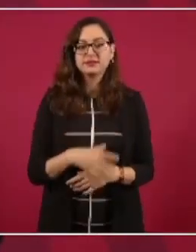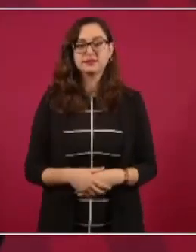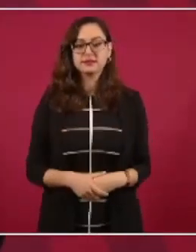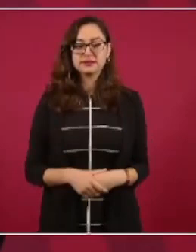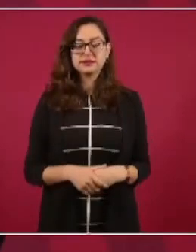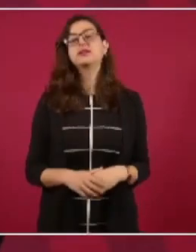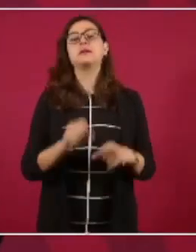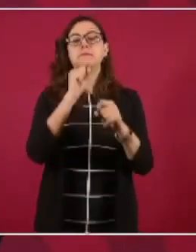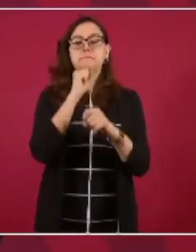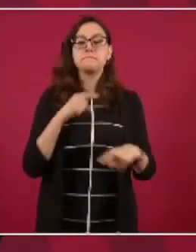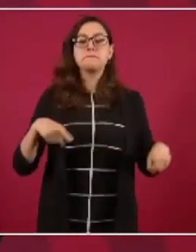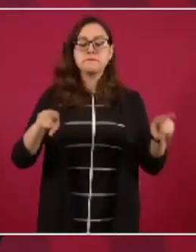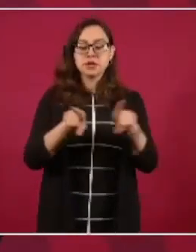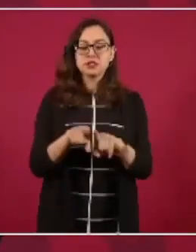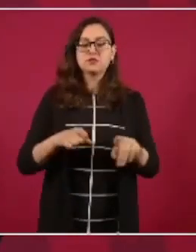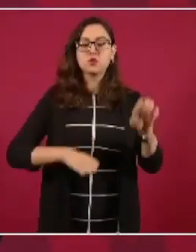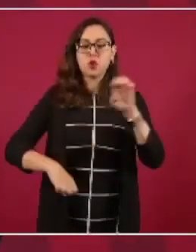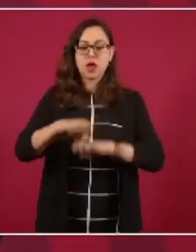embajadores,